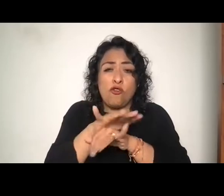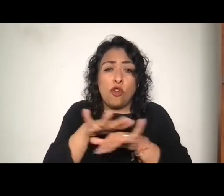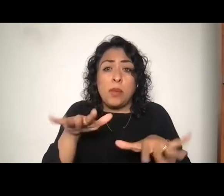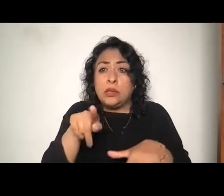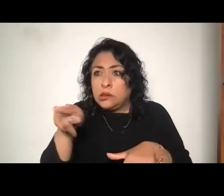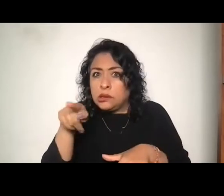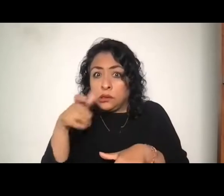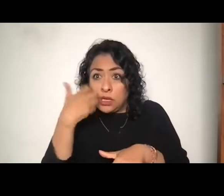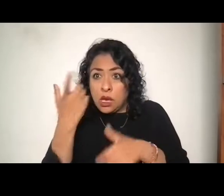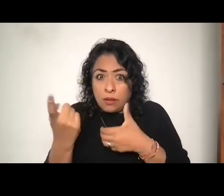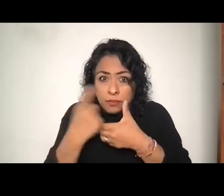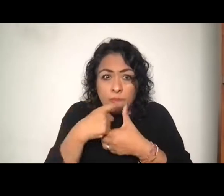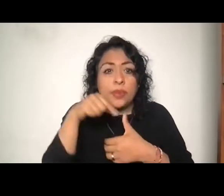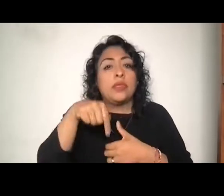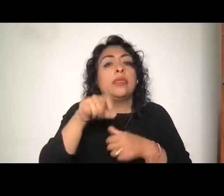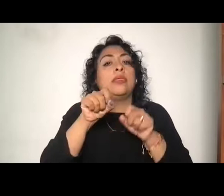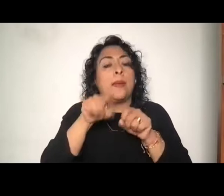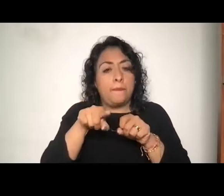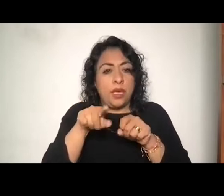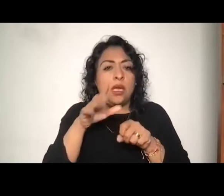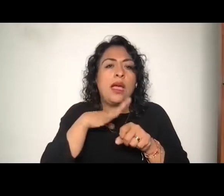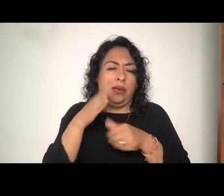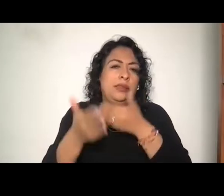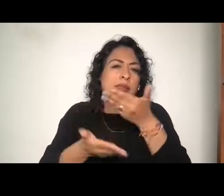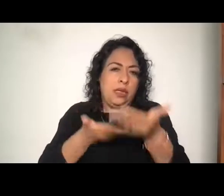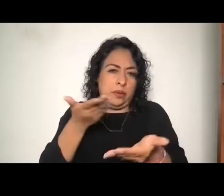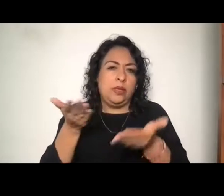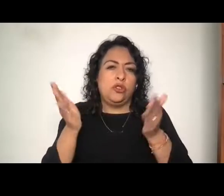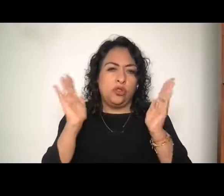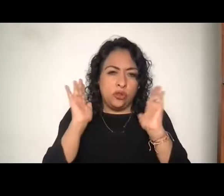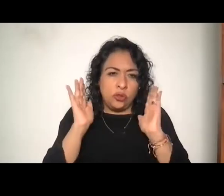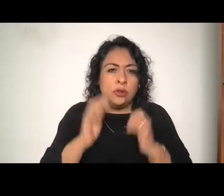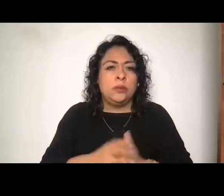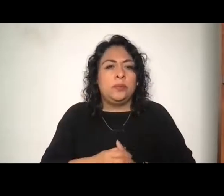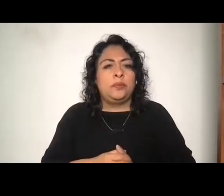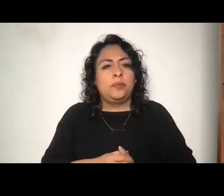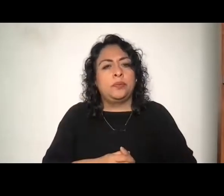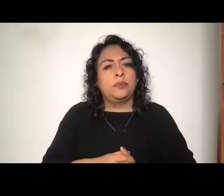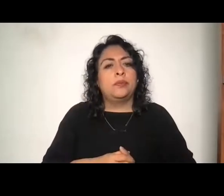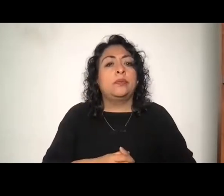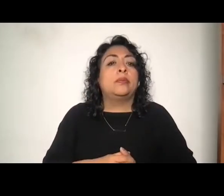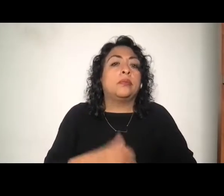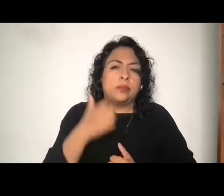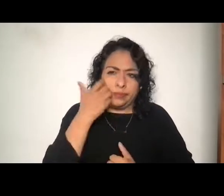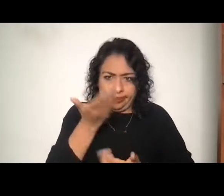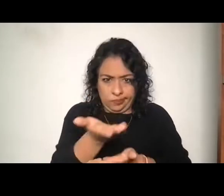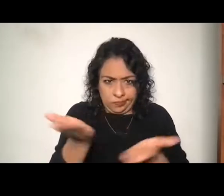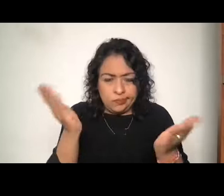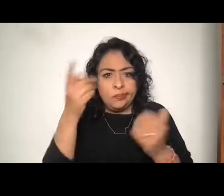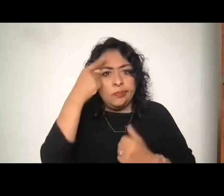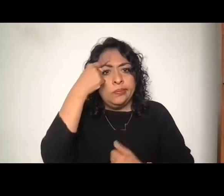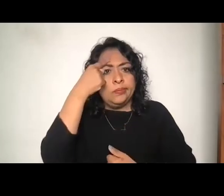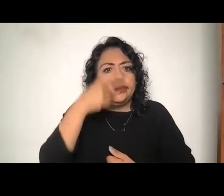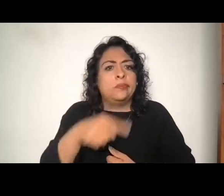lo pueda hacer. Y acá también les daremos como servicios que vamos a tratar de poner a disposición para tener